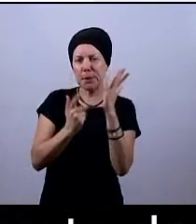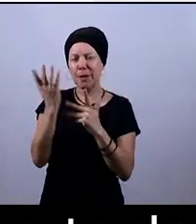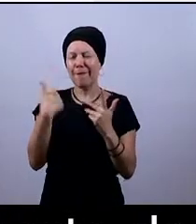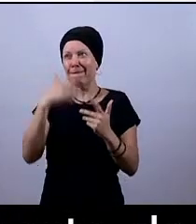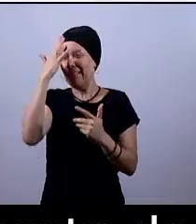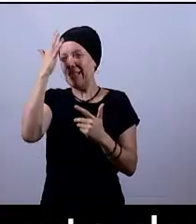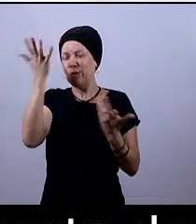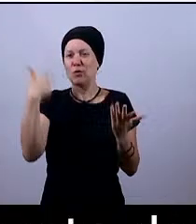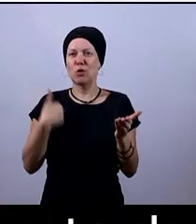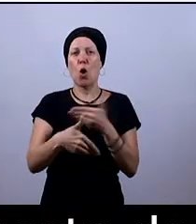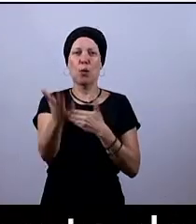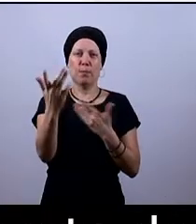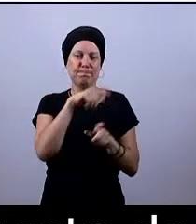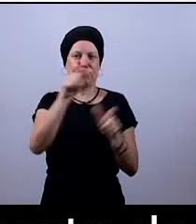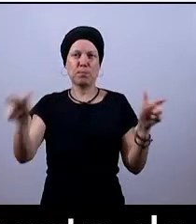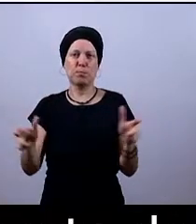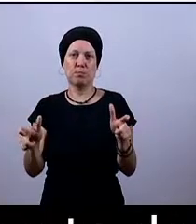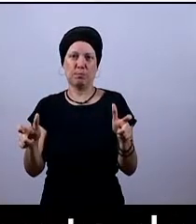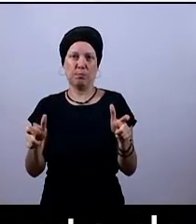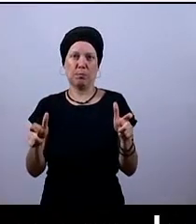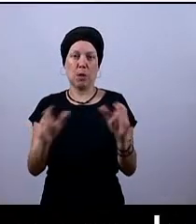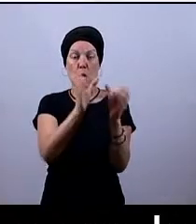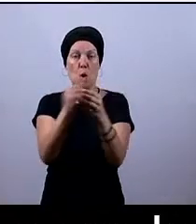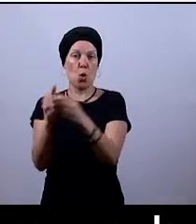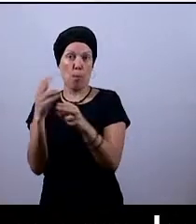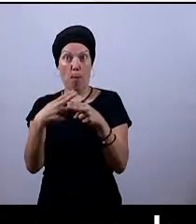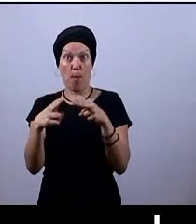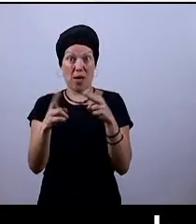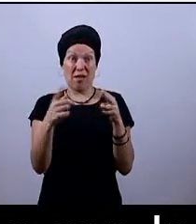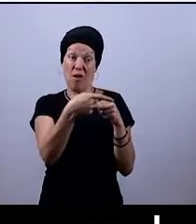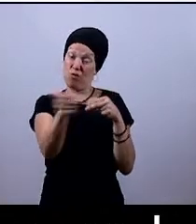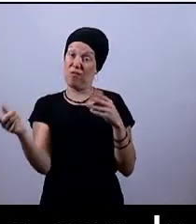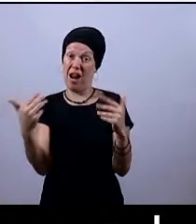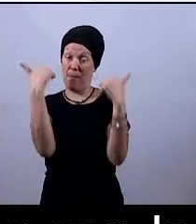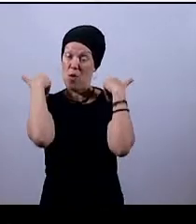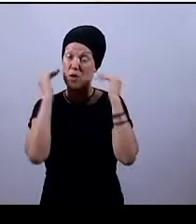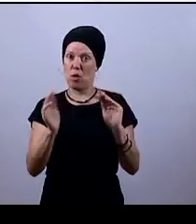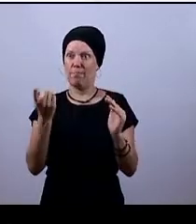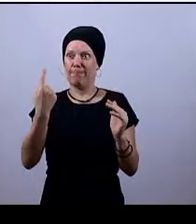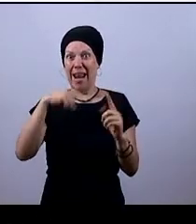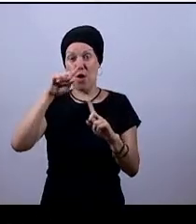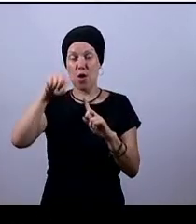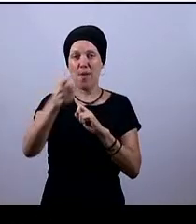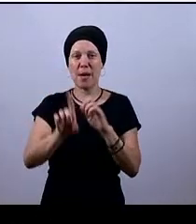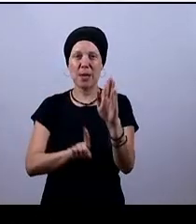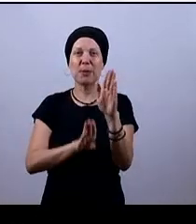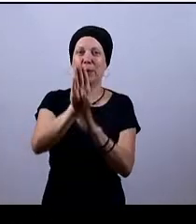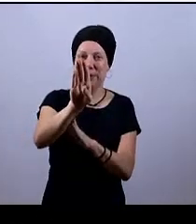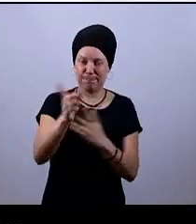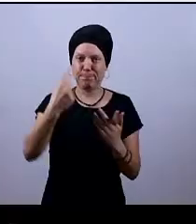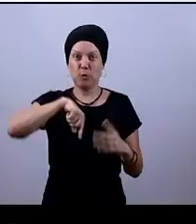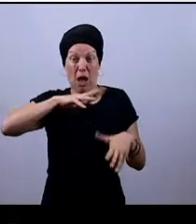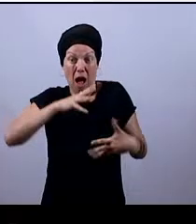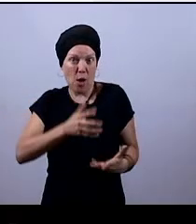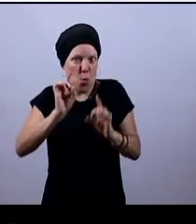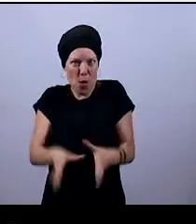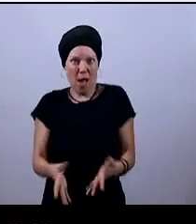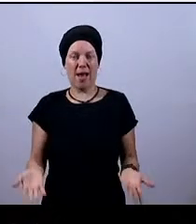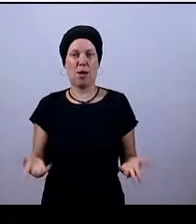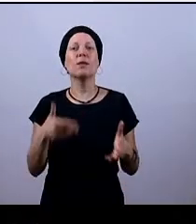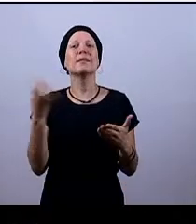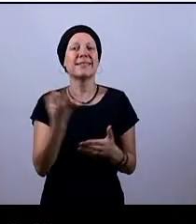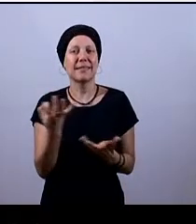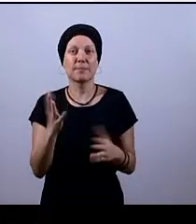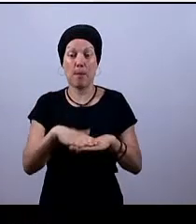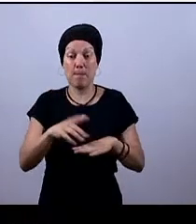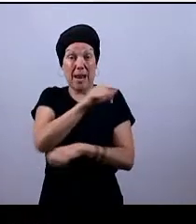ojalá tengan responsabilidad los distintos grupos políticos y podamos avanzar el año que viene en lo que estamos haciendo, que es gestionar